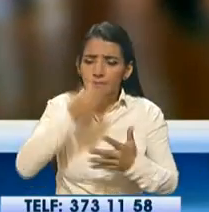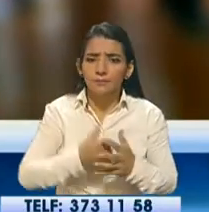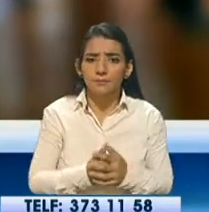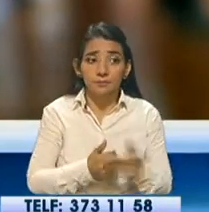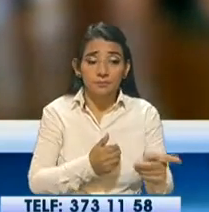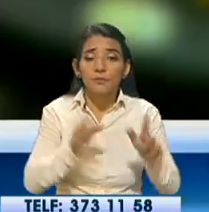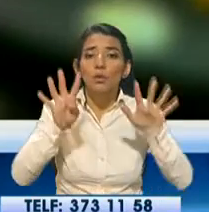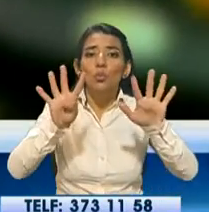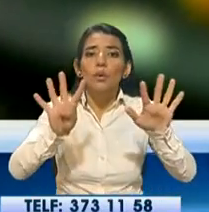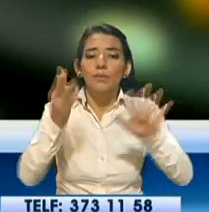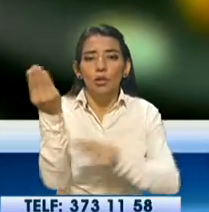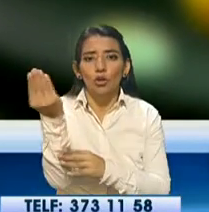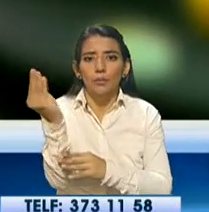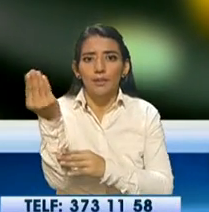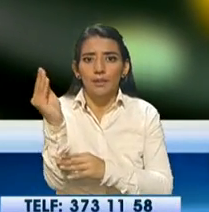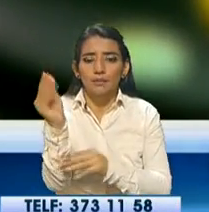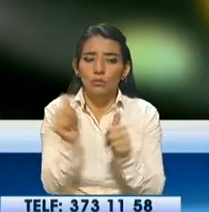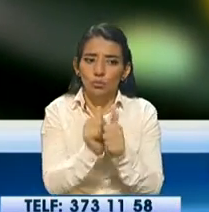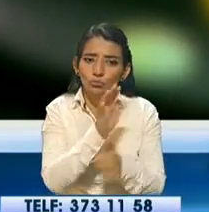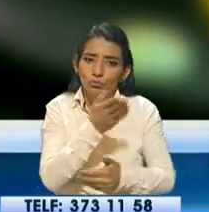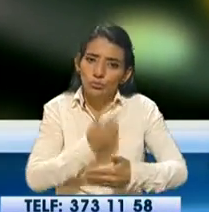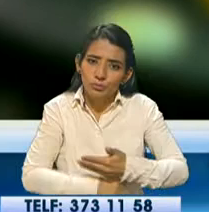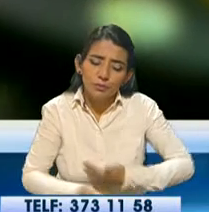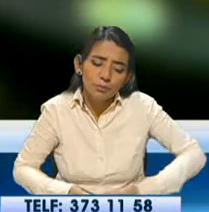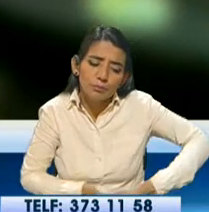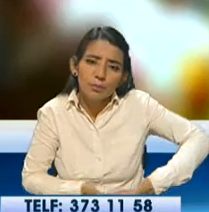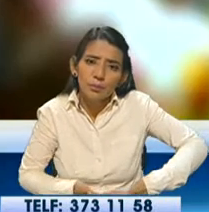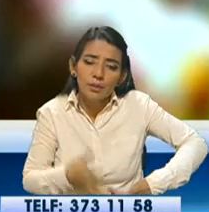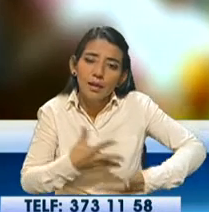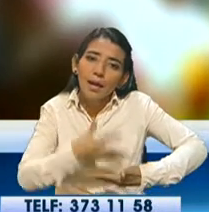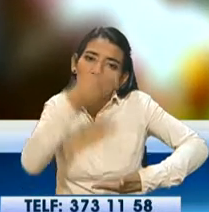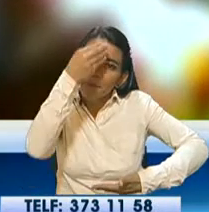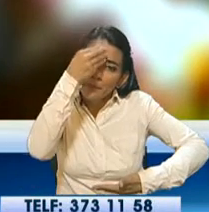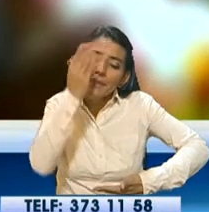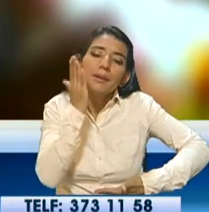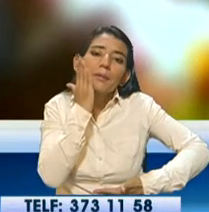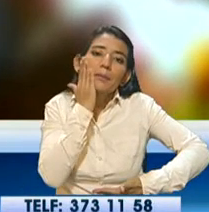con 9 chicas con sus respectivos bebés en donde aprenden la